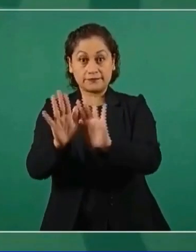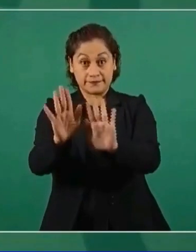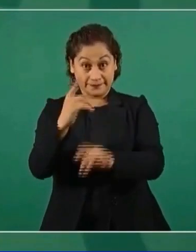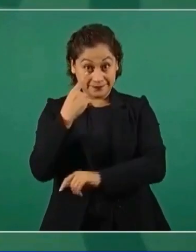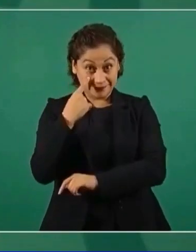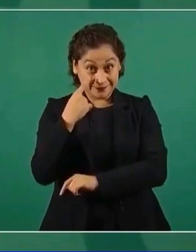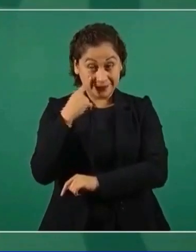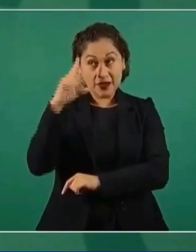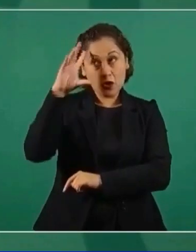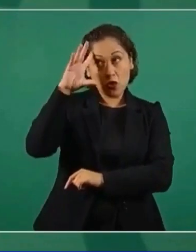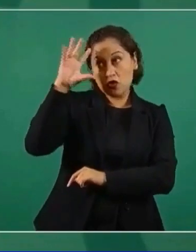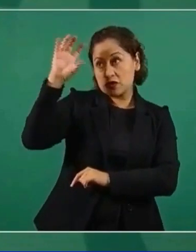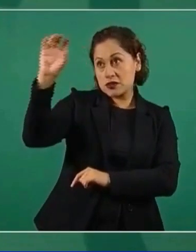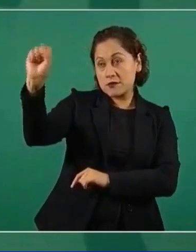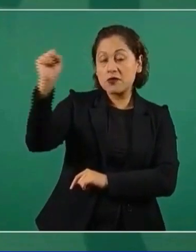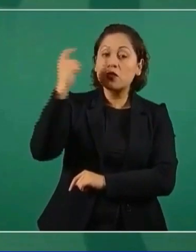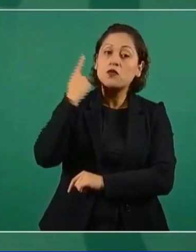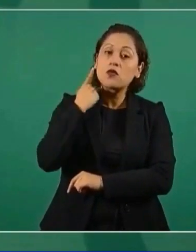Bueno,